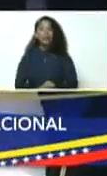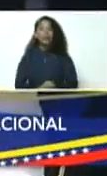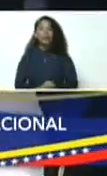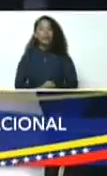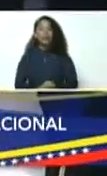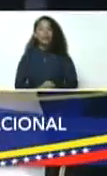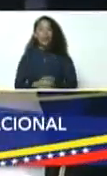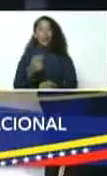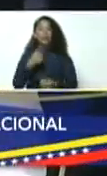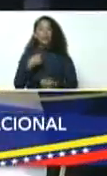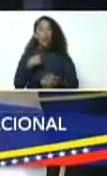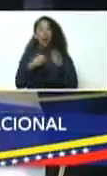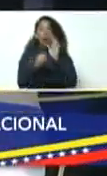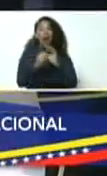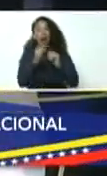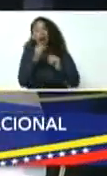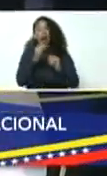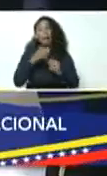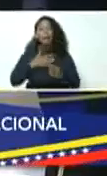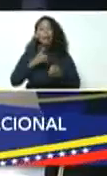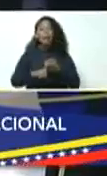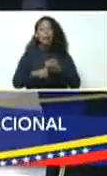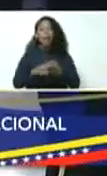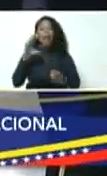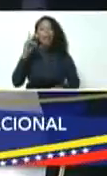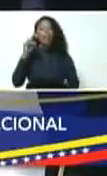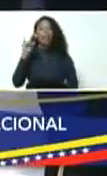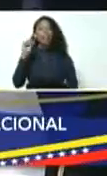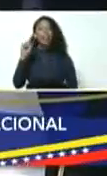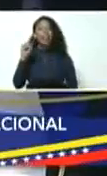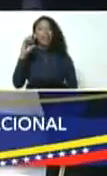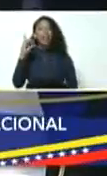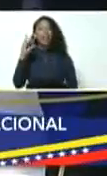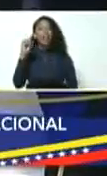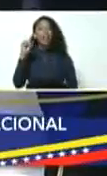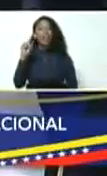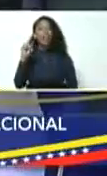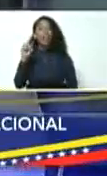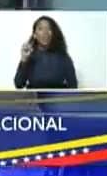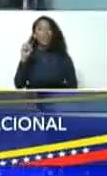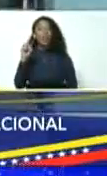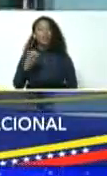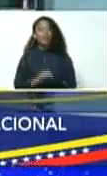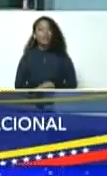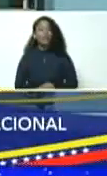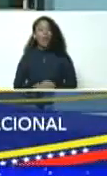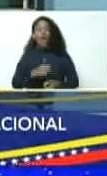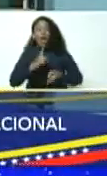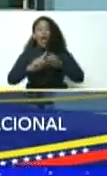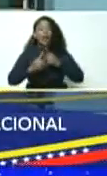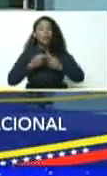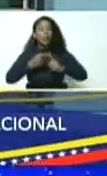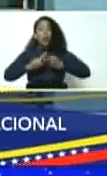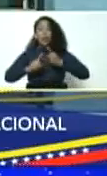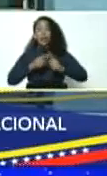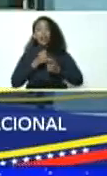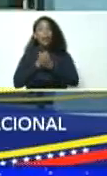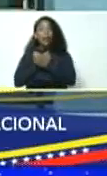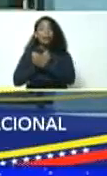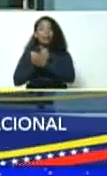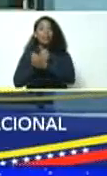Se la canté a Silita. ¿Ah? Ding, dong, ding, dong. Son las cosas del